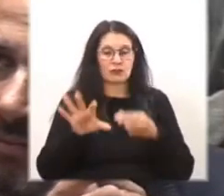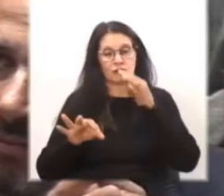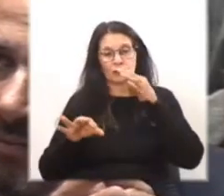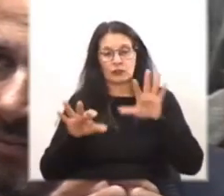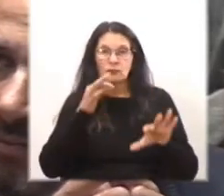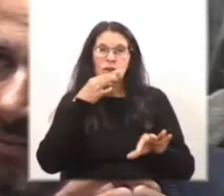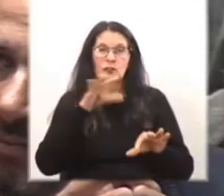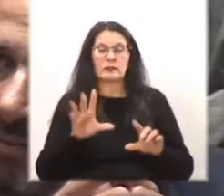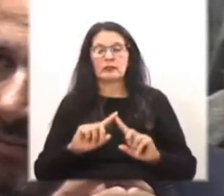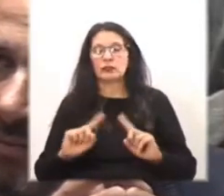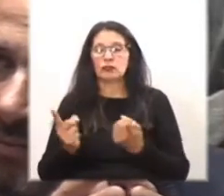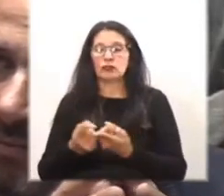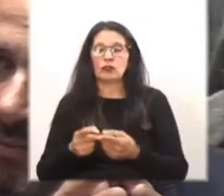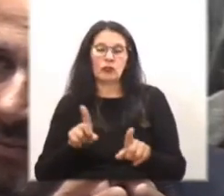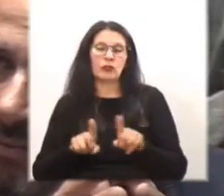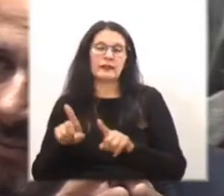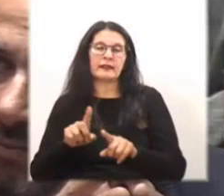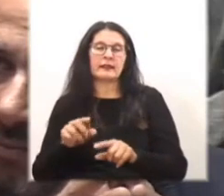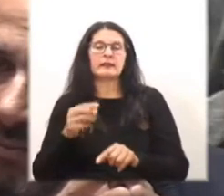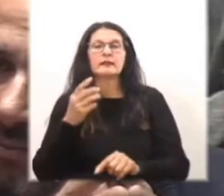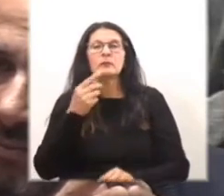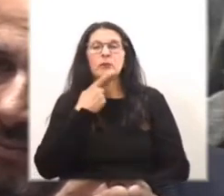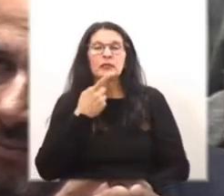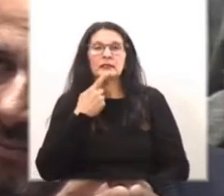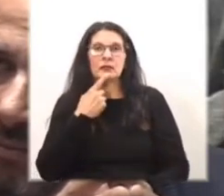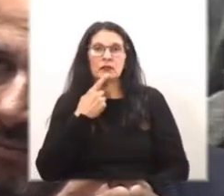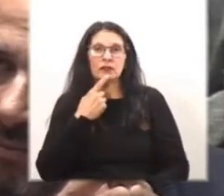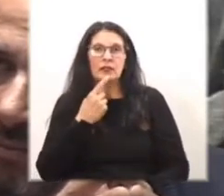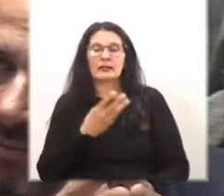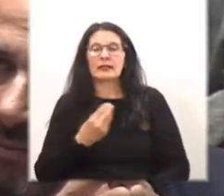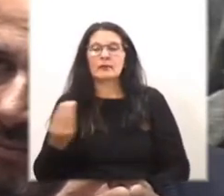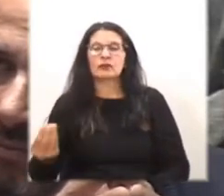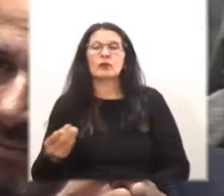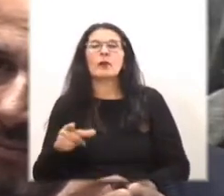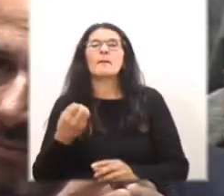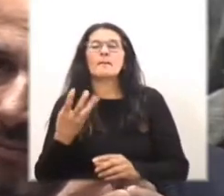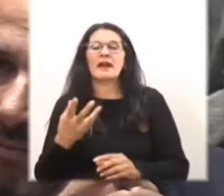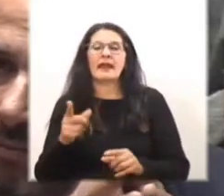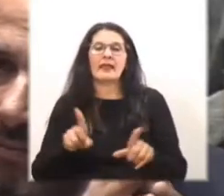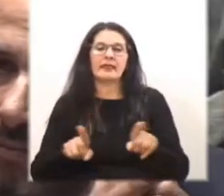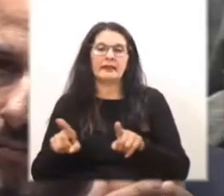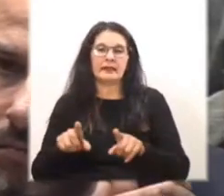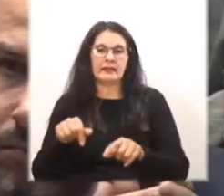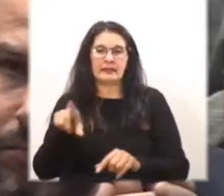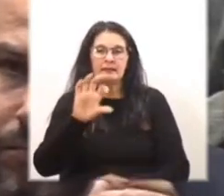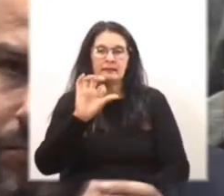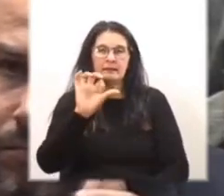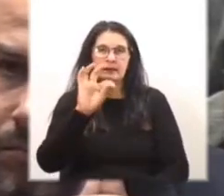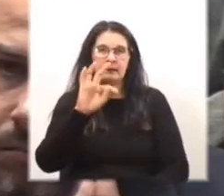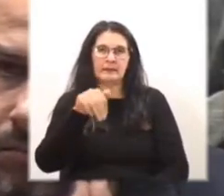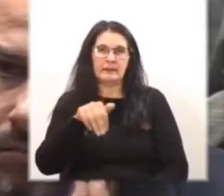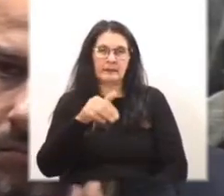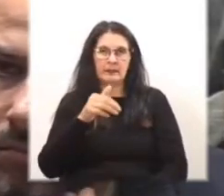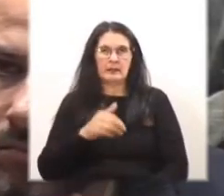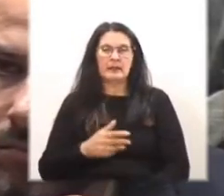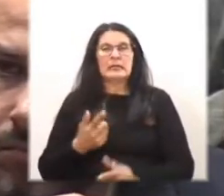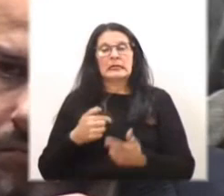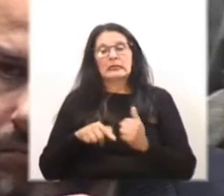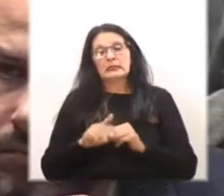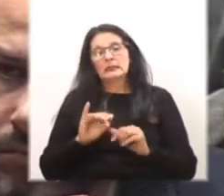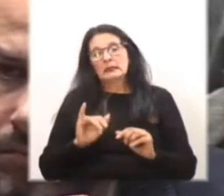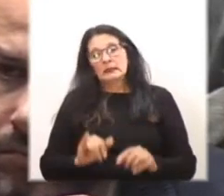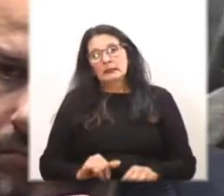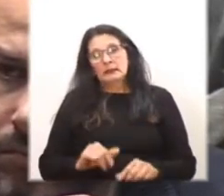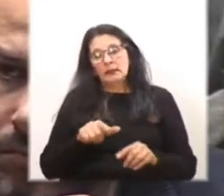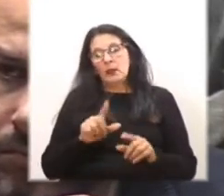dirigentes políticos que pusieron a conducir la delegación de Uruguay en CTM. Y naturalmente no es